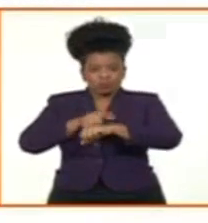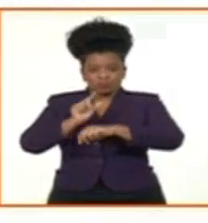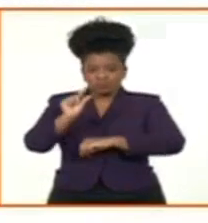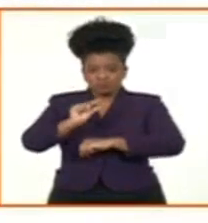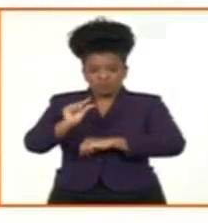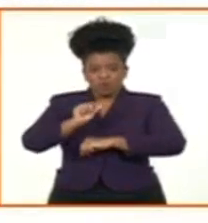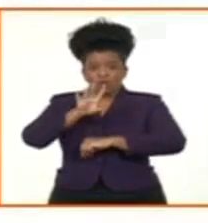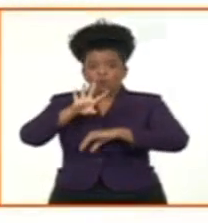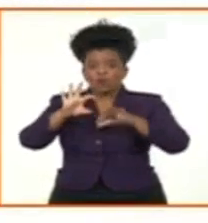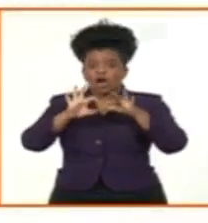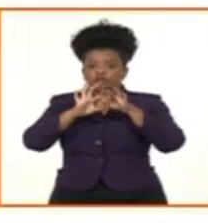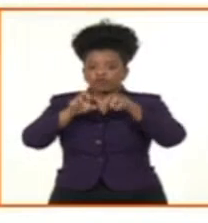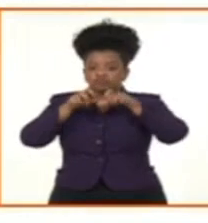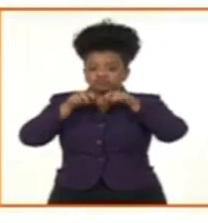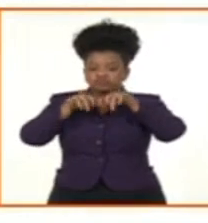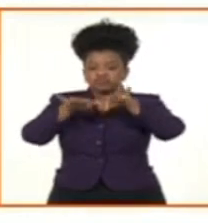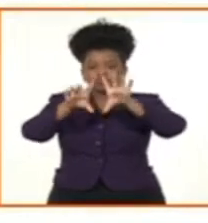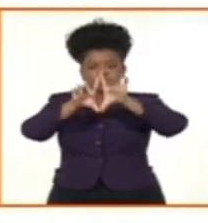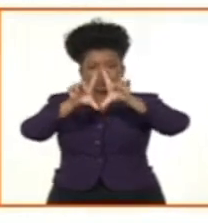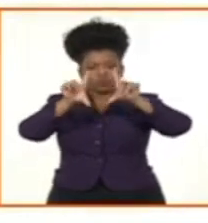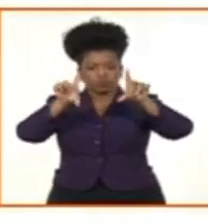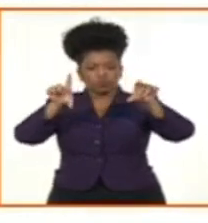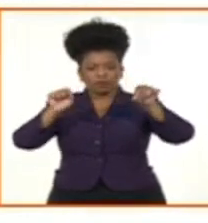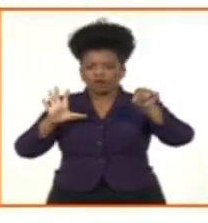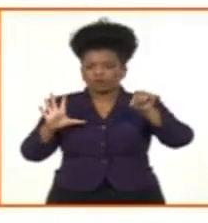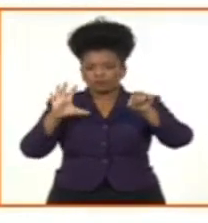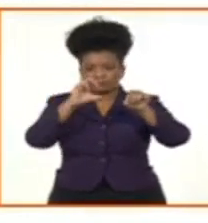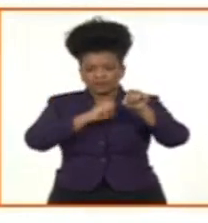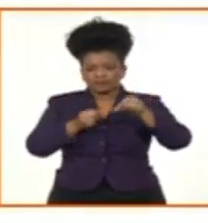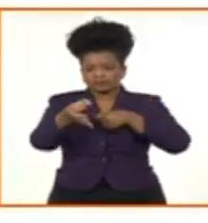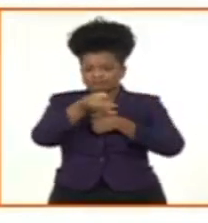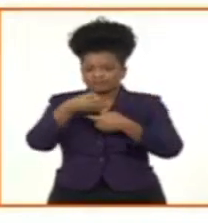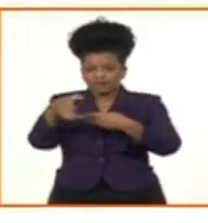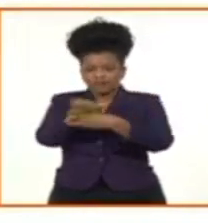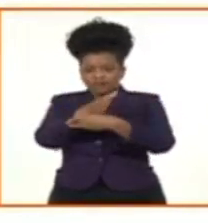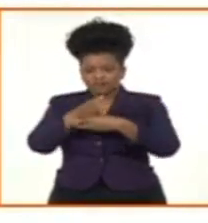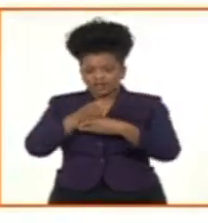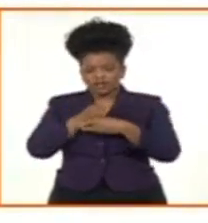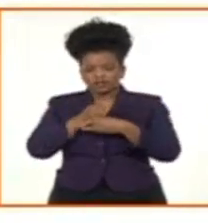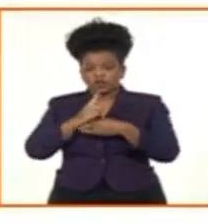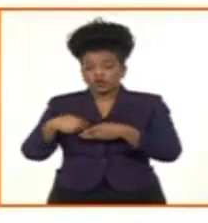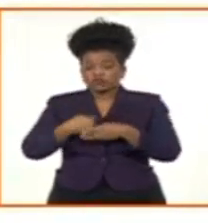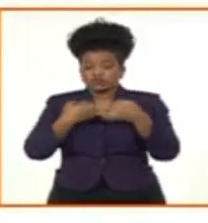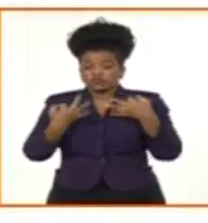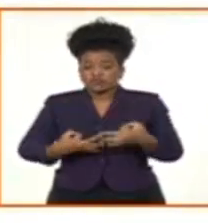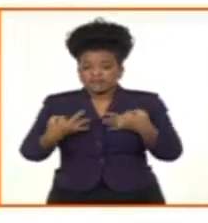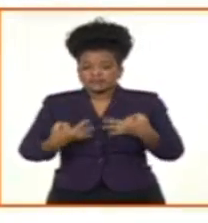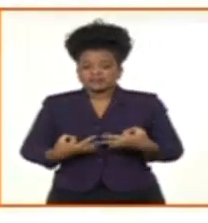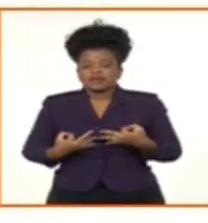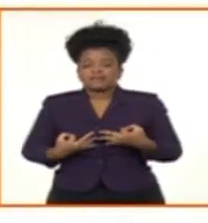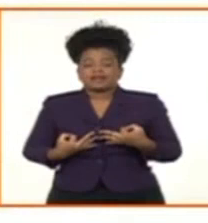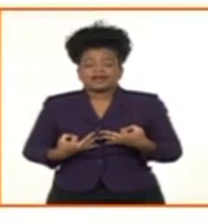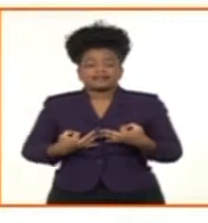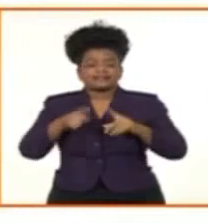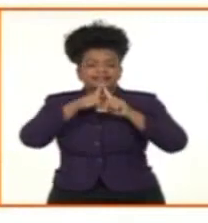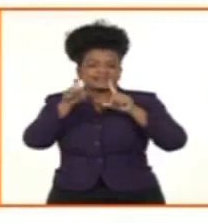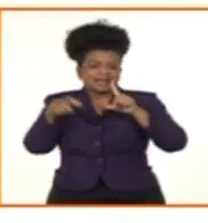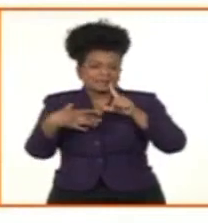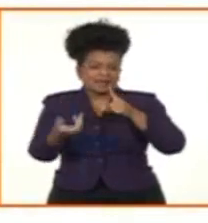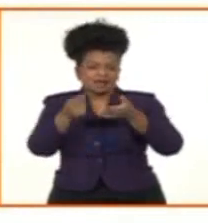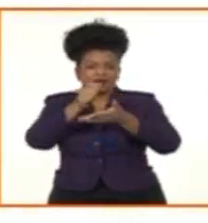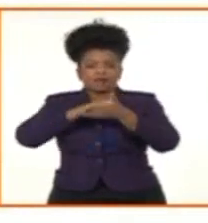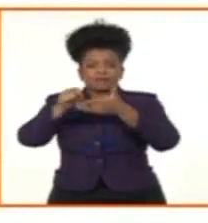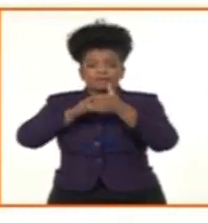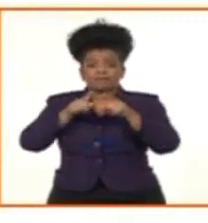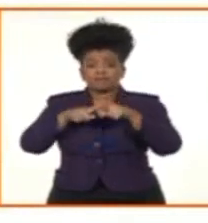todas las provincias, a todas las cabeceras provinciales, a todos los municipios. Y nosotros siempre tocamos el tema de los consejos populares, porque eso para nosotros es un análisis